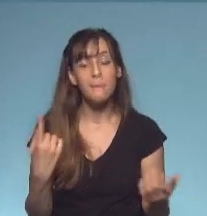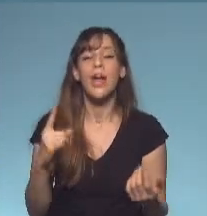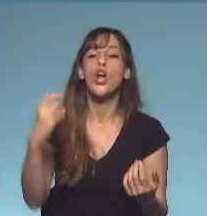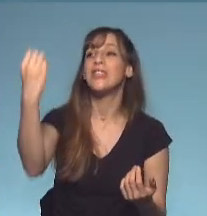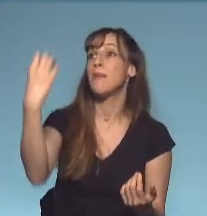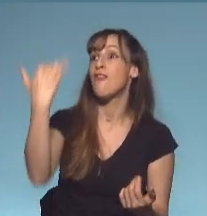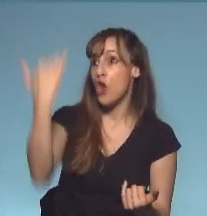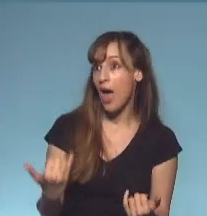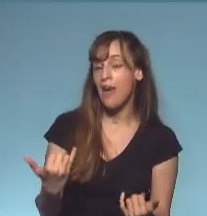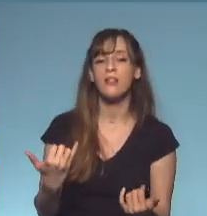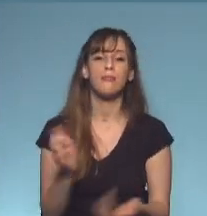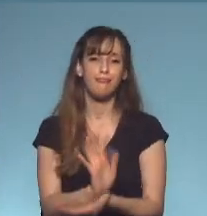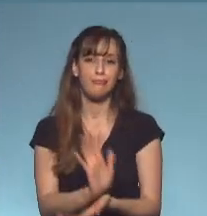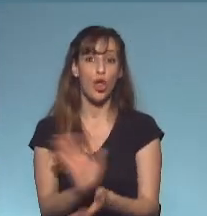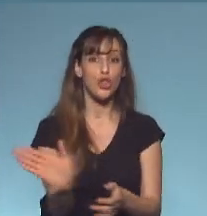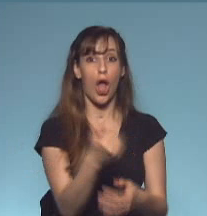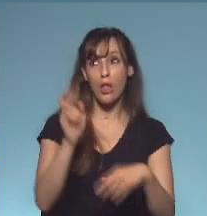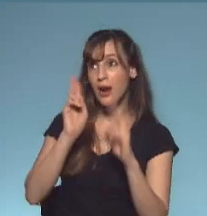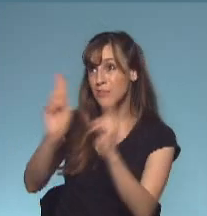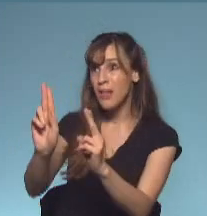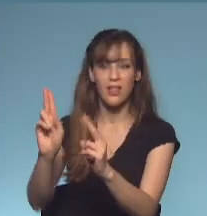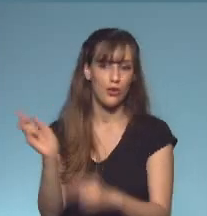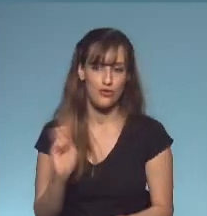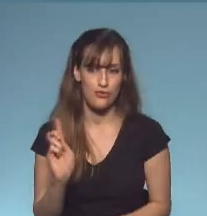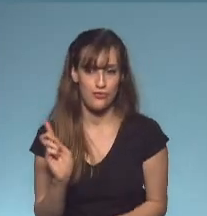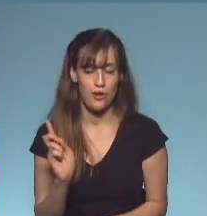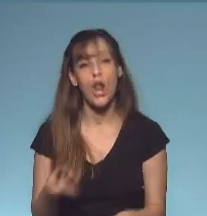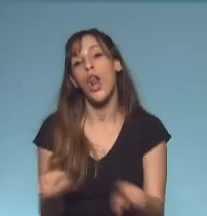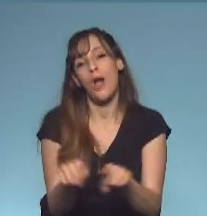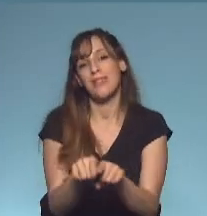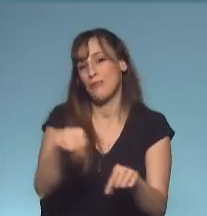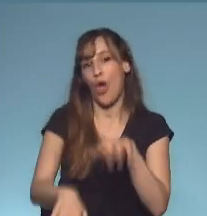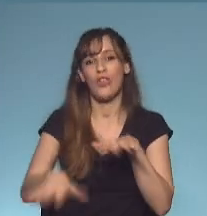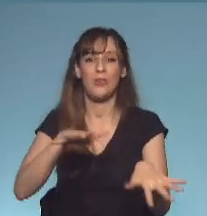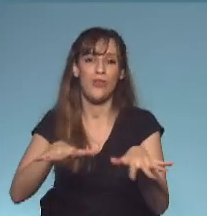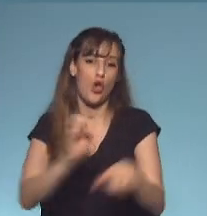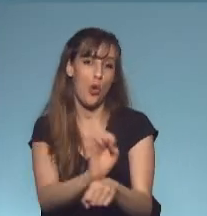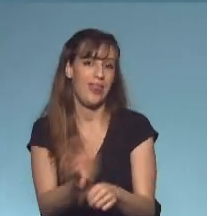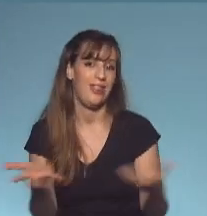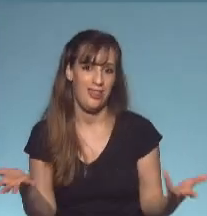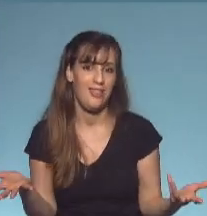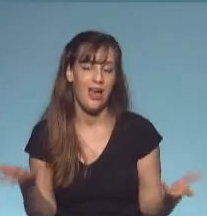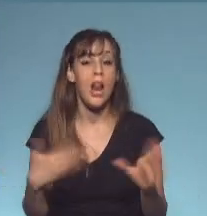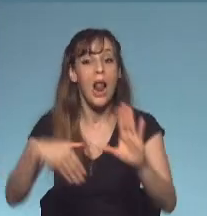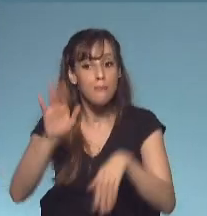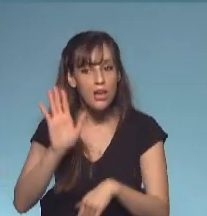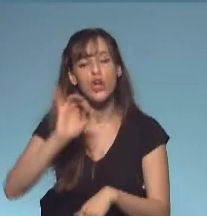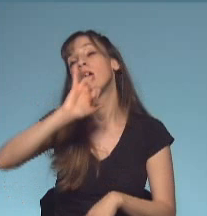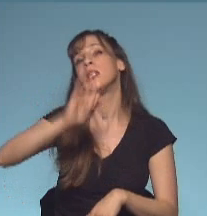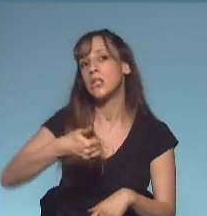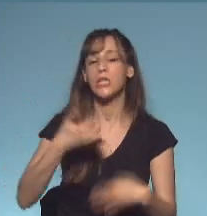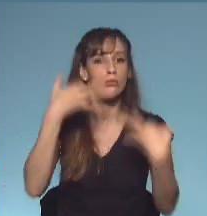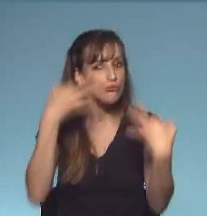norma, no quiere decir que la cumpla todo el mundo. La gran mayoría la cumple porque entiende,